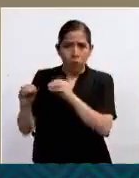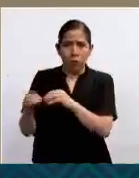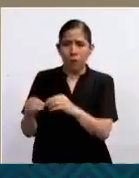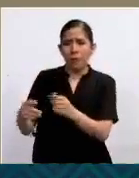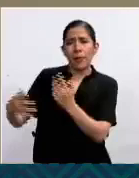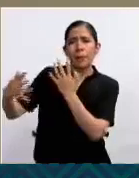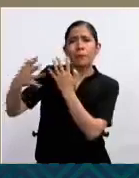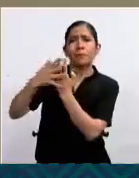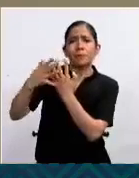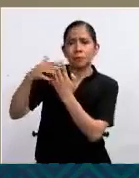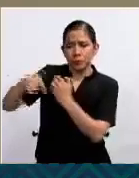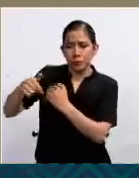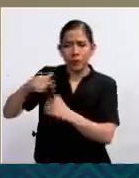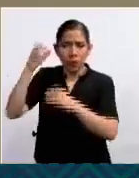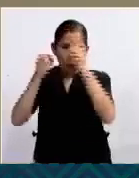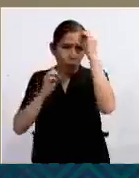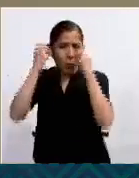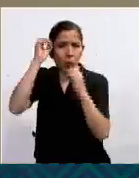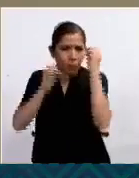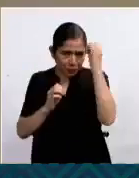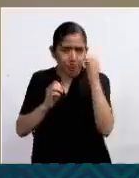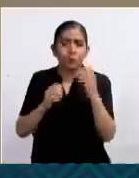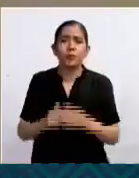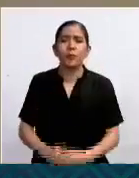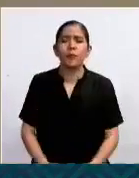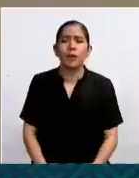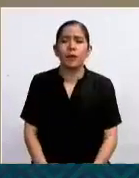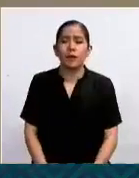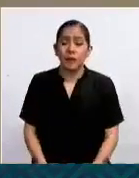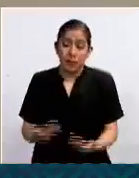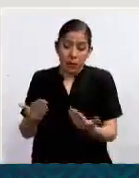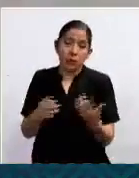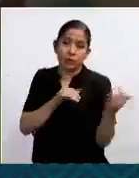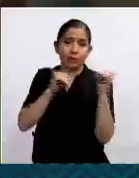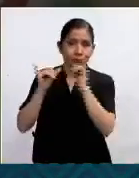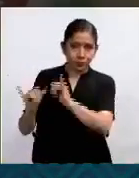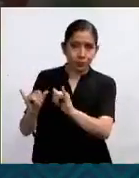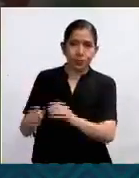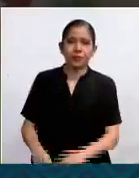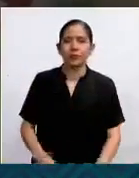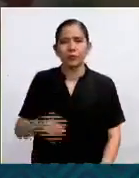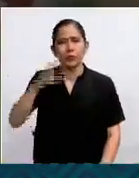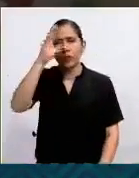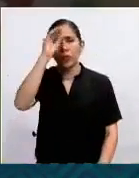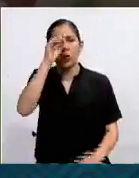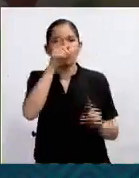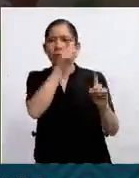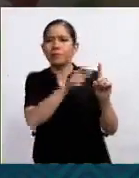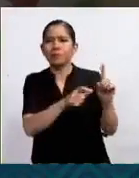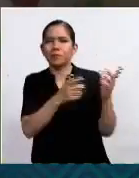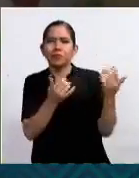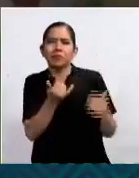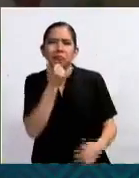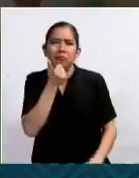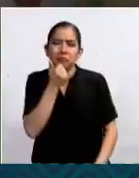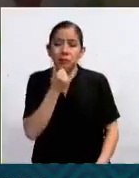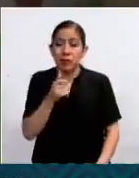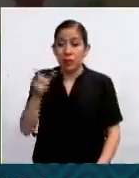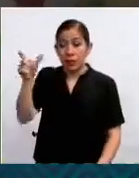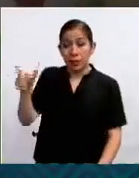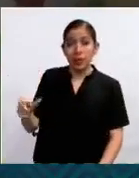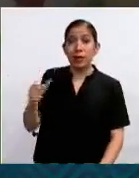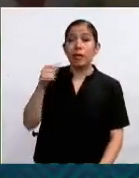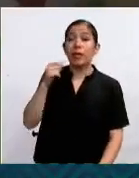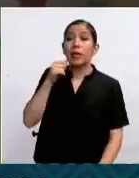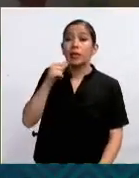penal de San Pedro de esta ciudad, donde actualmente pues, guarda detención. El sindicado acusado de violencia sexual contra una